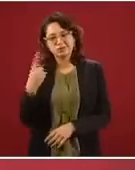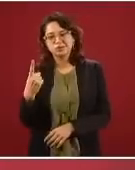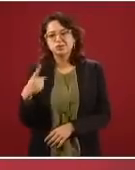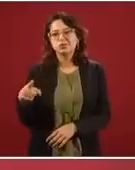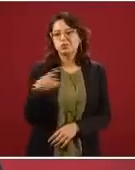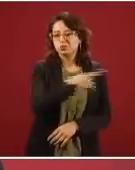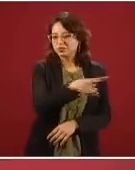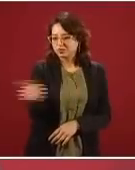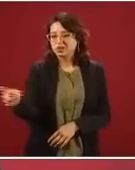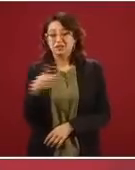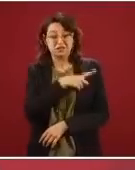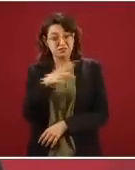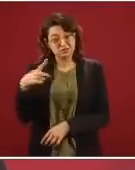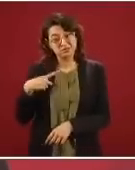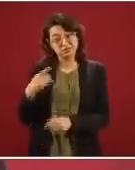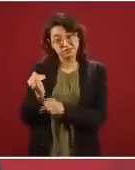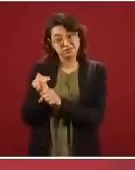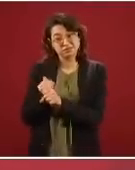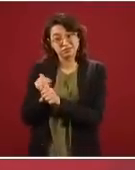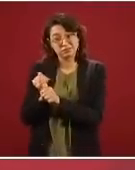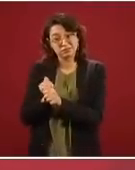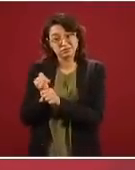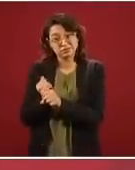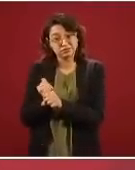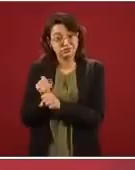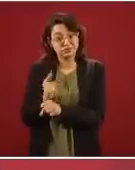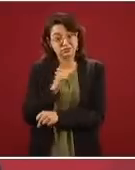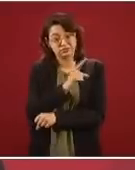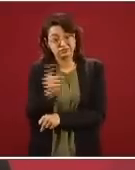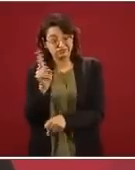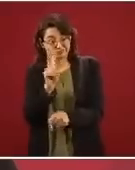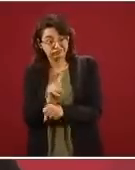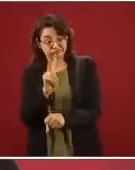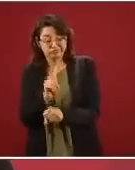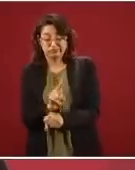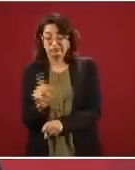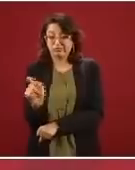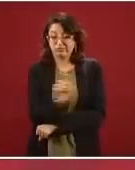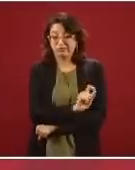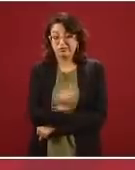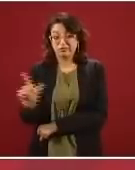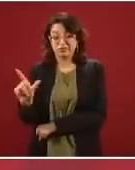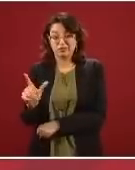hacen investigación, son mirones profesionales, o sea,